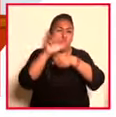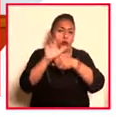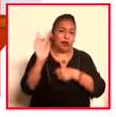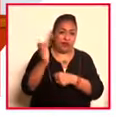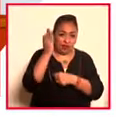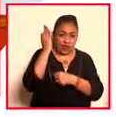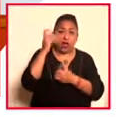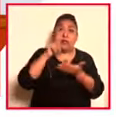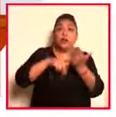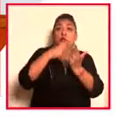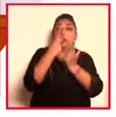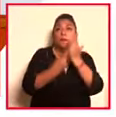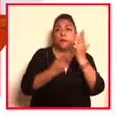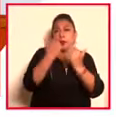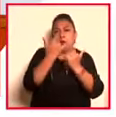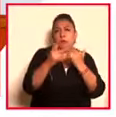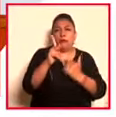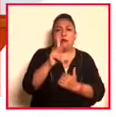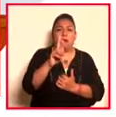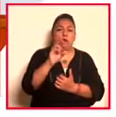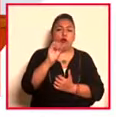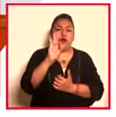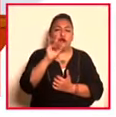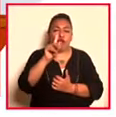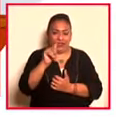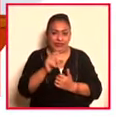del programa ProFest.